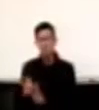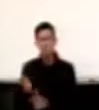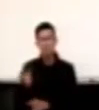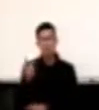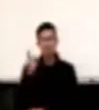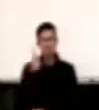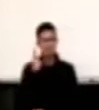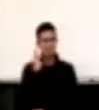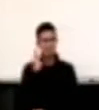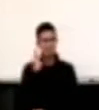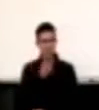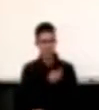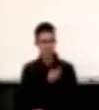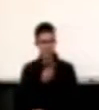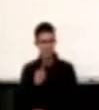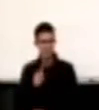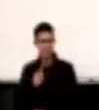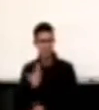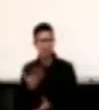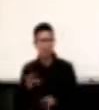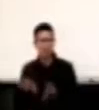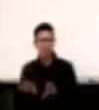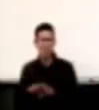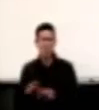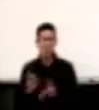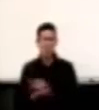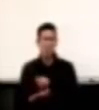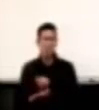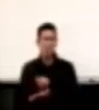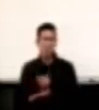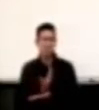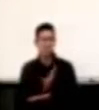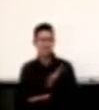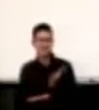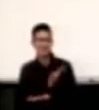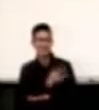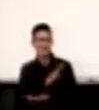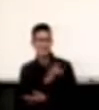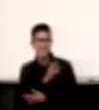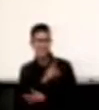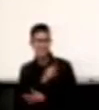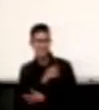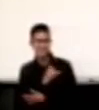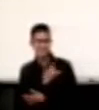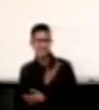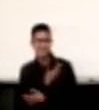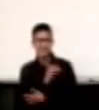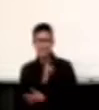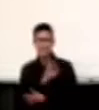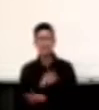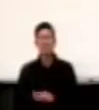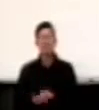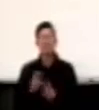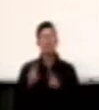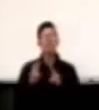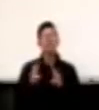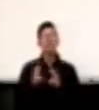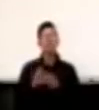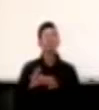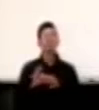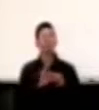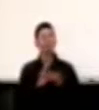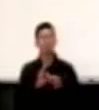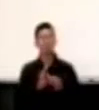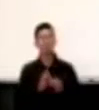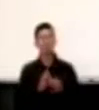partidos, o que se debe tener hacia los partidos políticos, y con ella la consejera Beatriz lo comentaba, ¿no? Es un tema de congruencia únicamente. Creo que más allá